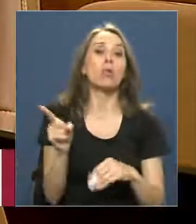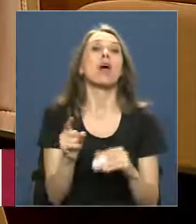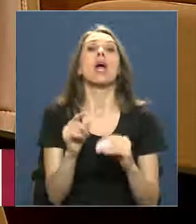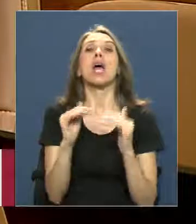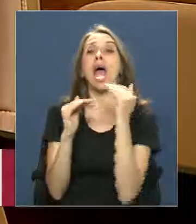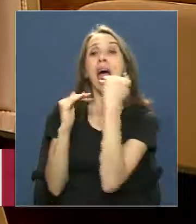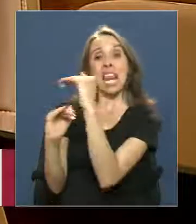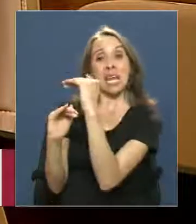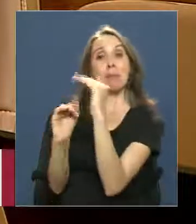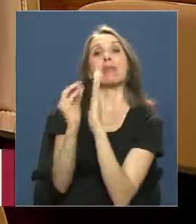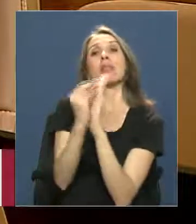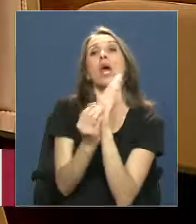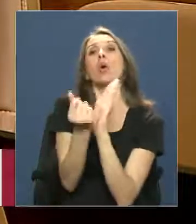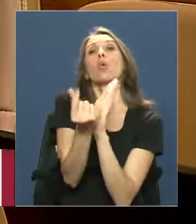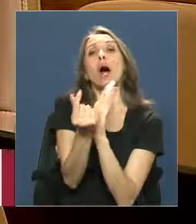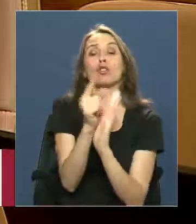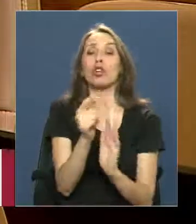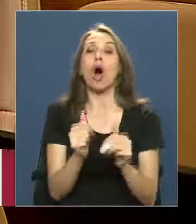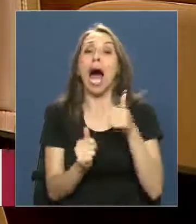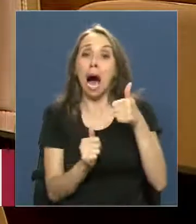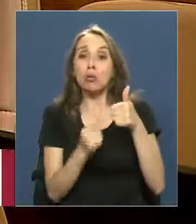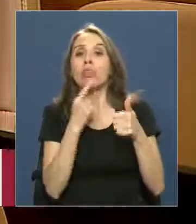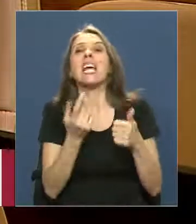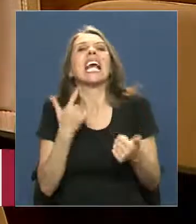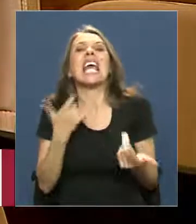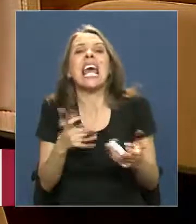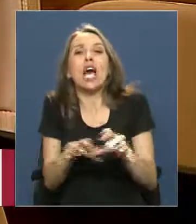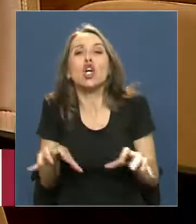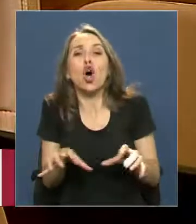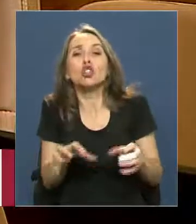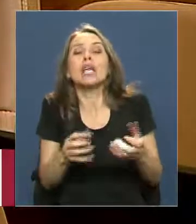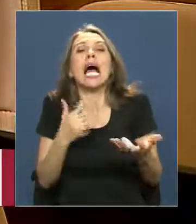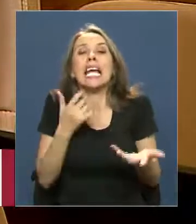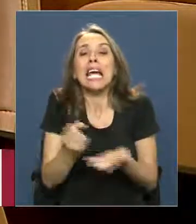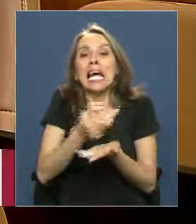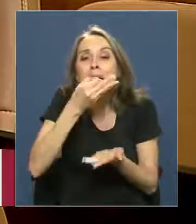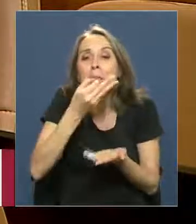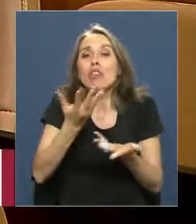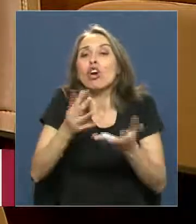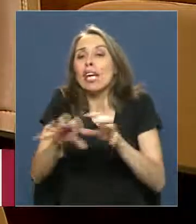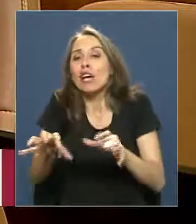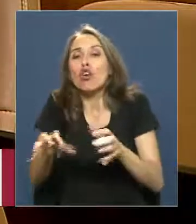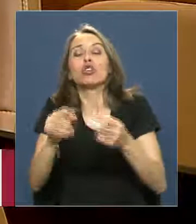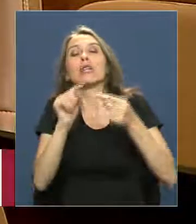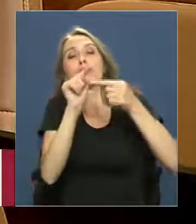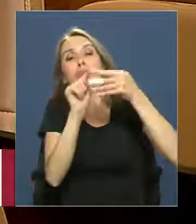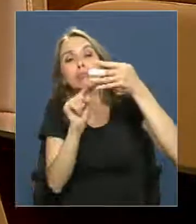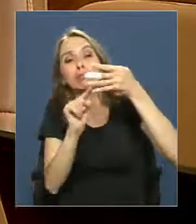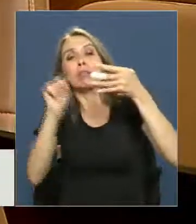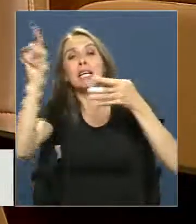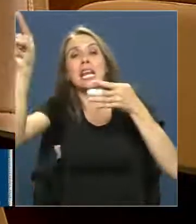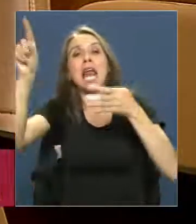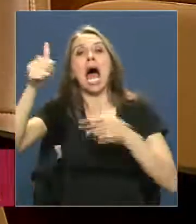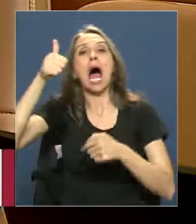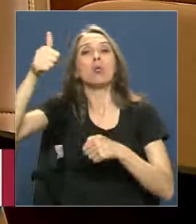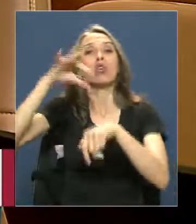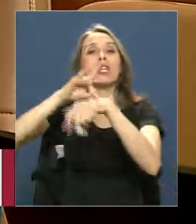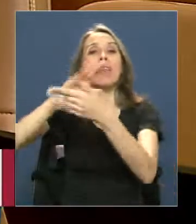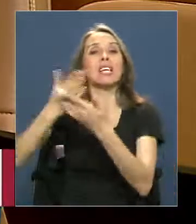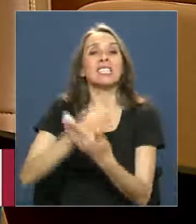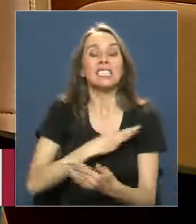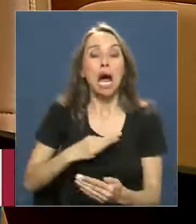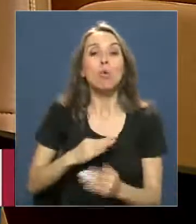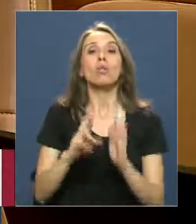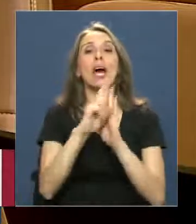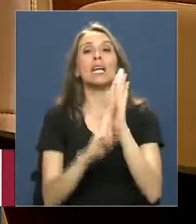que la autoridad tiene que definir cuáles son los productos que tienen esa regulación por parte de la autoridad. Y el periodo durante